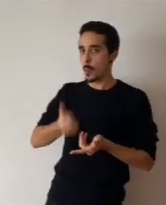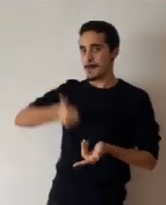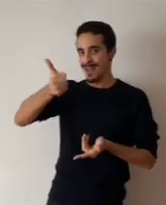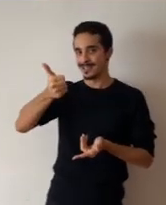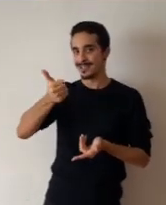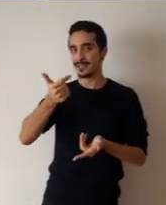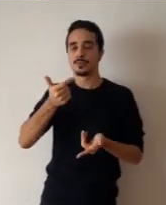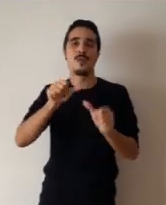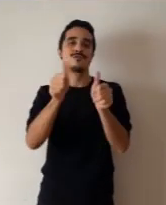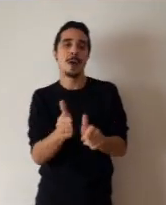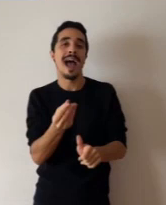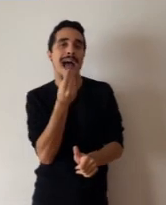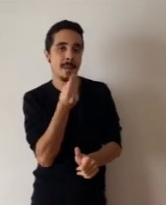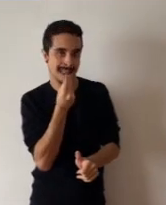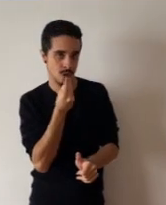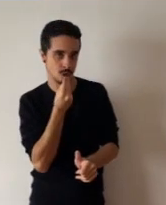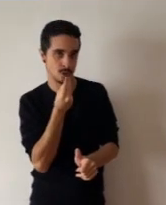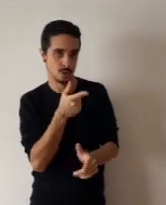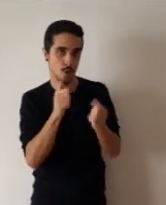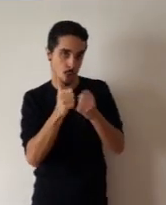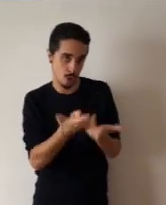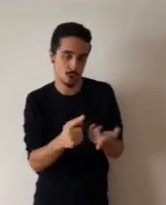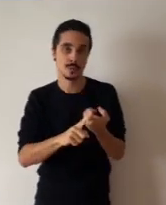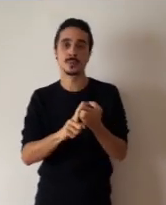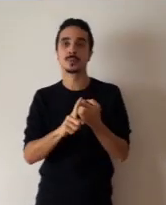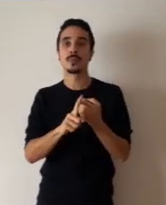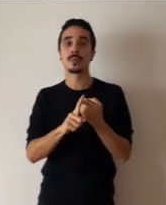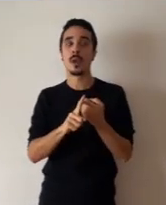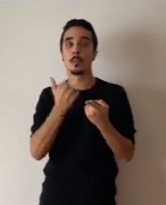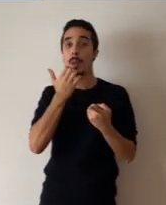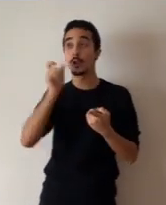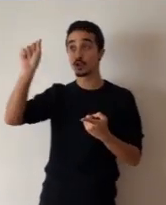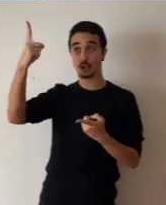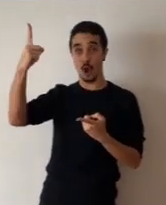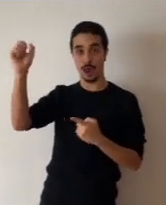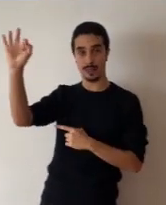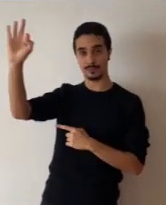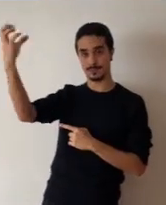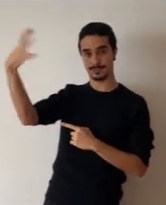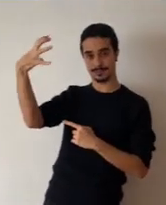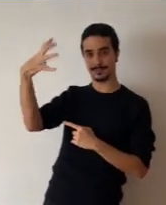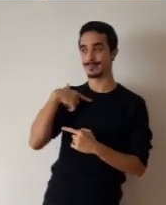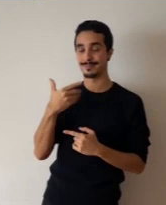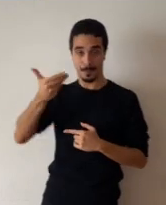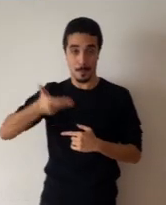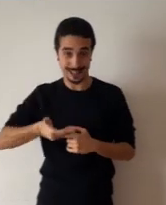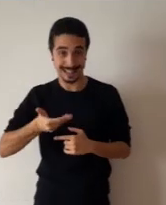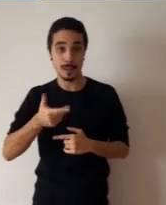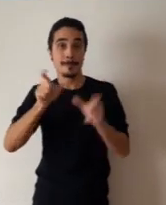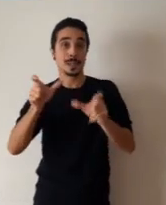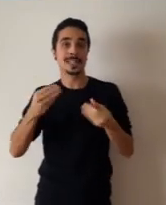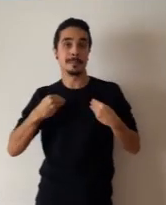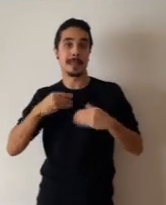de vitamina D en forma de alimentos, procurar intentar que nos dé el sol en la medida que se pueda, porque